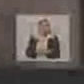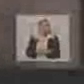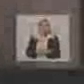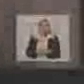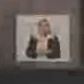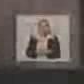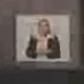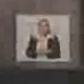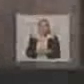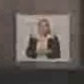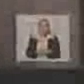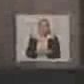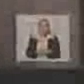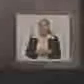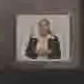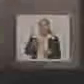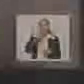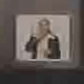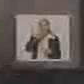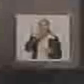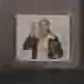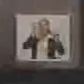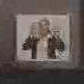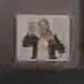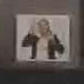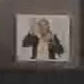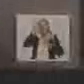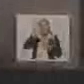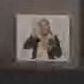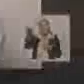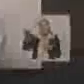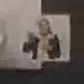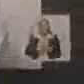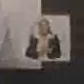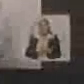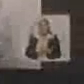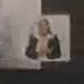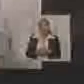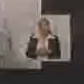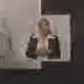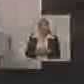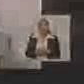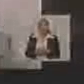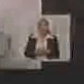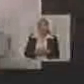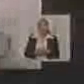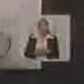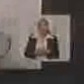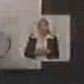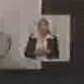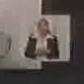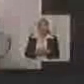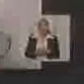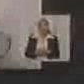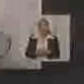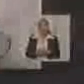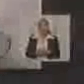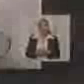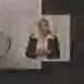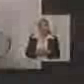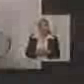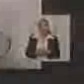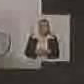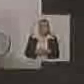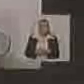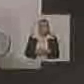segundos de esta bolsa de tiempo para hacer uso de ellos. Adelante, candidato. Gracias. Aquí el factor de la planilla,